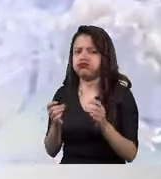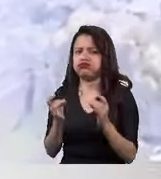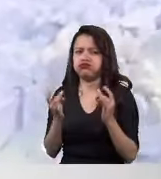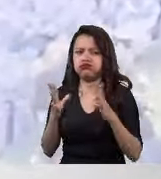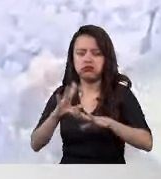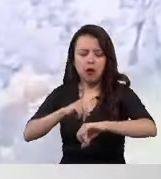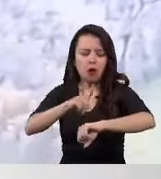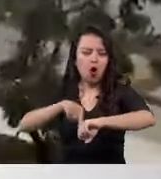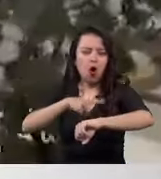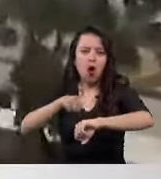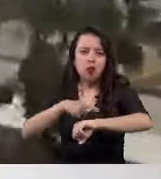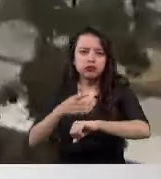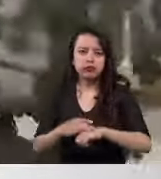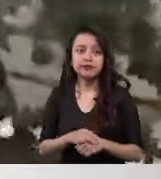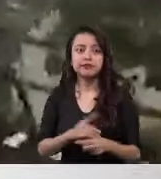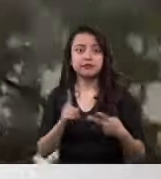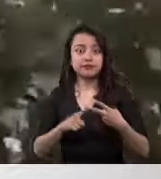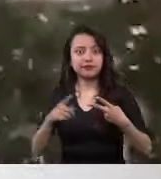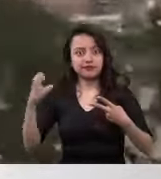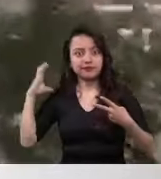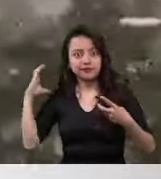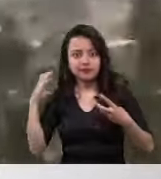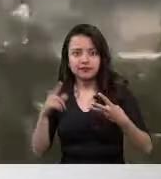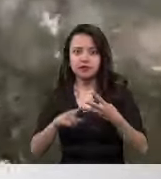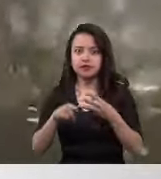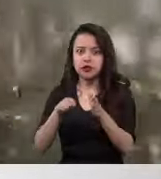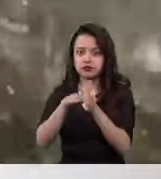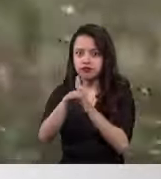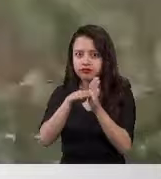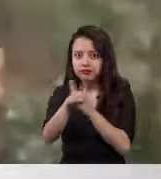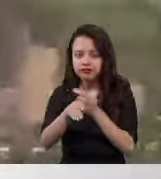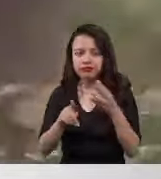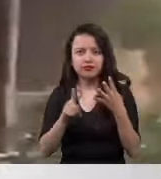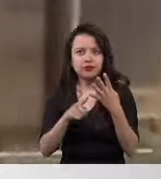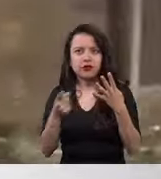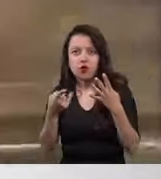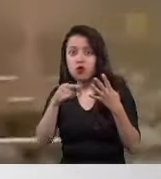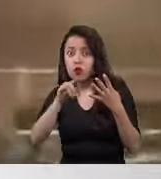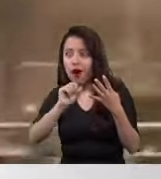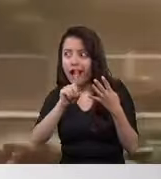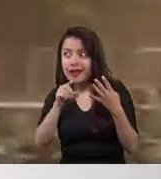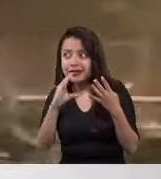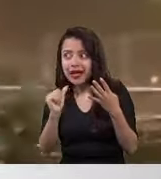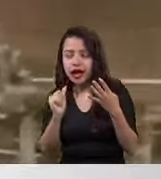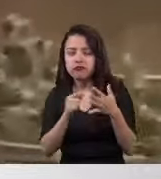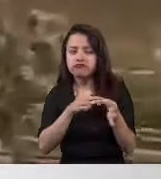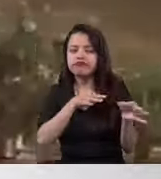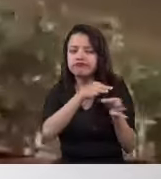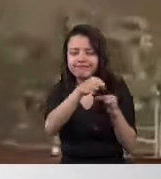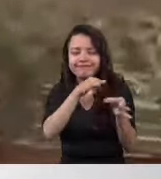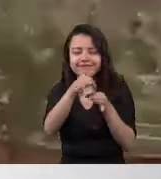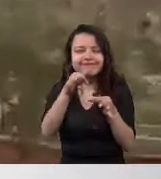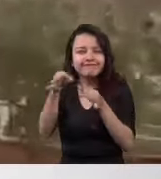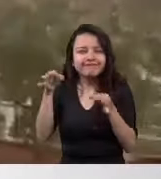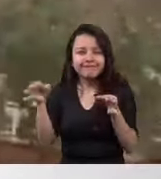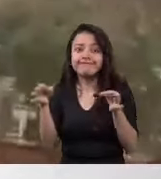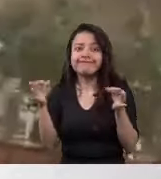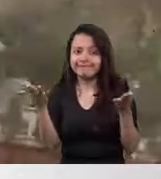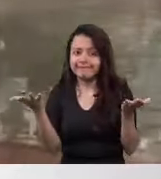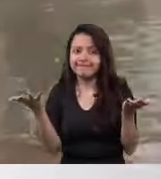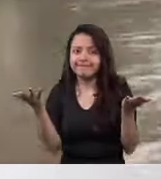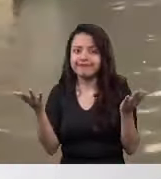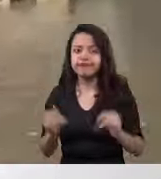horas. Eso también ha pasado en Cajicá, en Tocancipá, en Huasca y en muchos municipios aledaños. Pero vámonos a